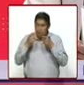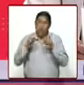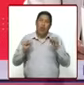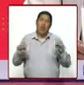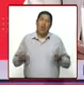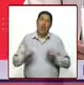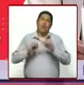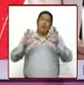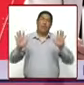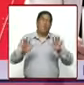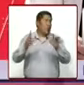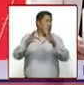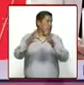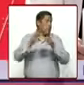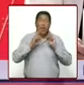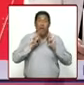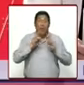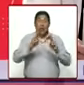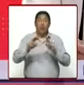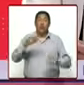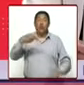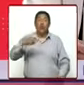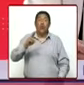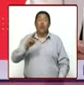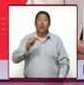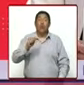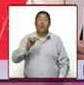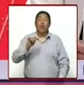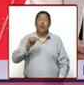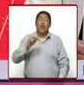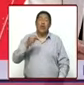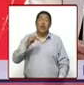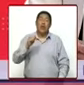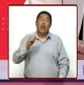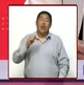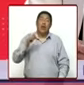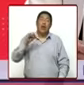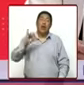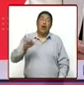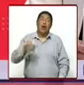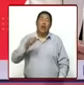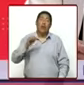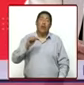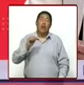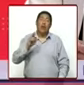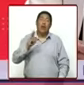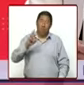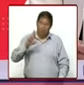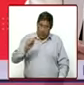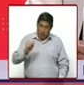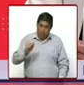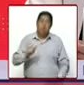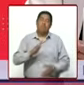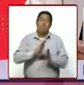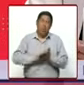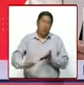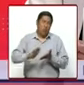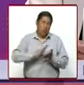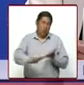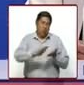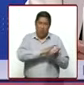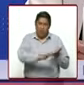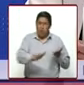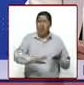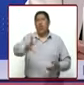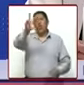semana en el río Guayñajahuira, Atla, limpiando como lo hacemos todos los días. De eso es una tarea, no podemos